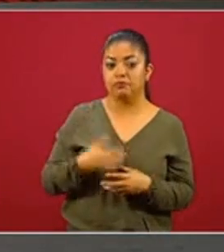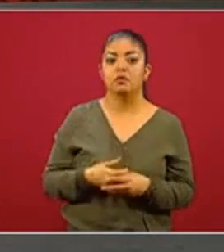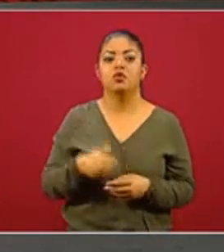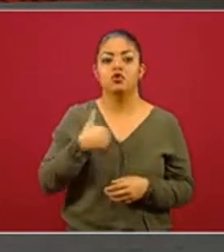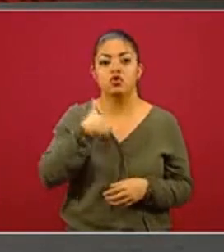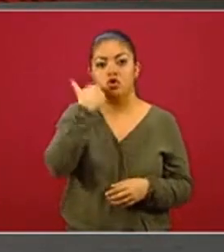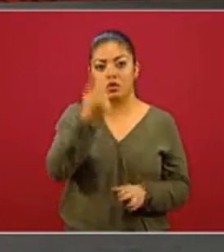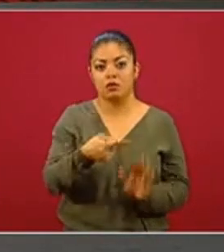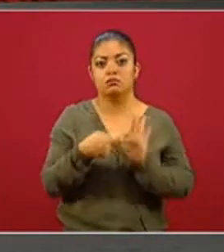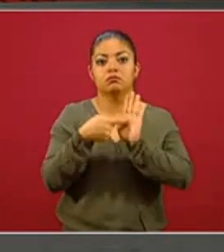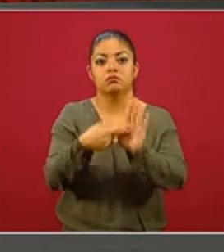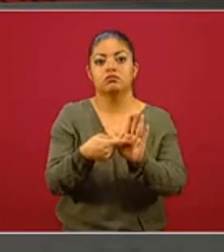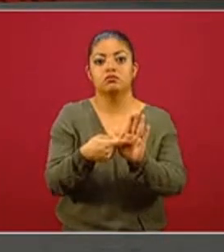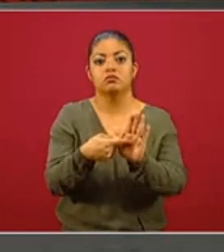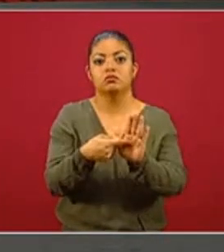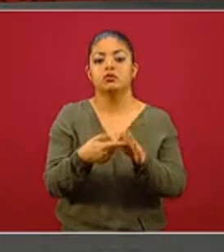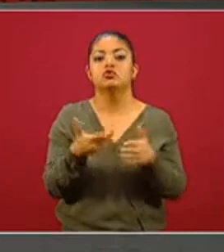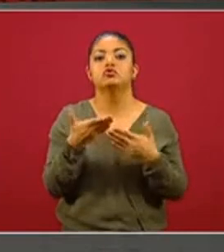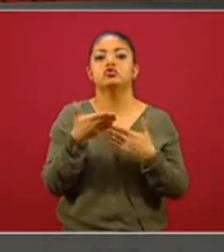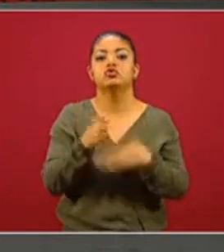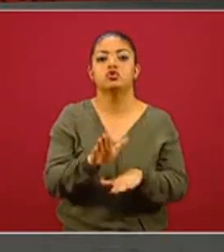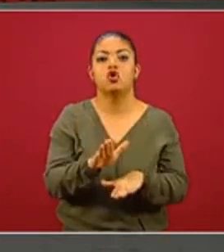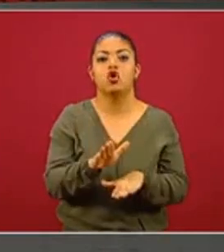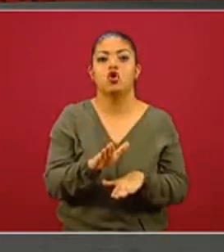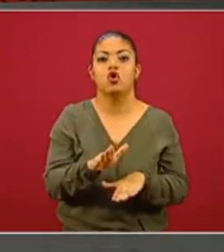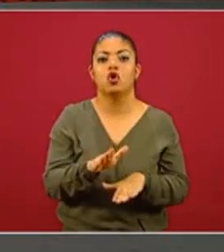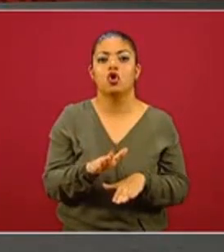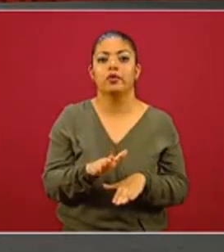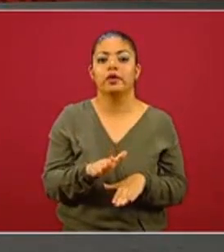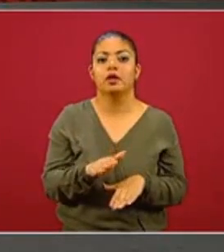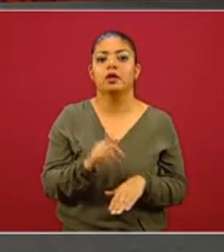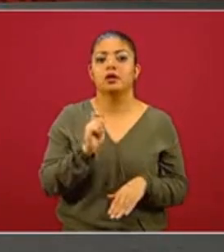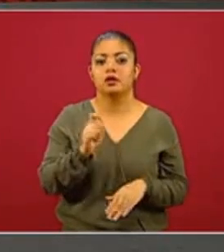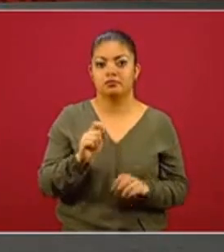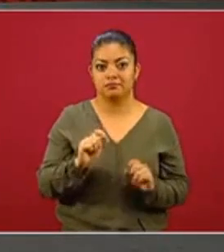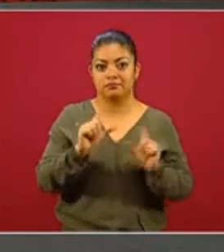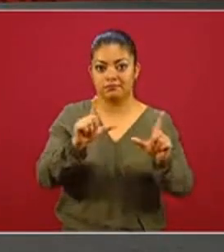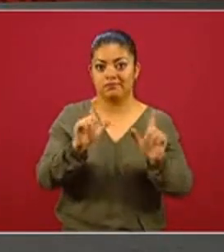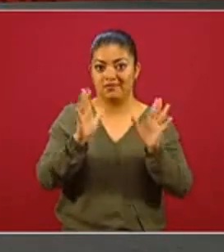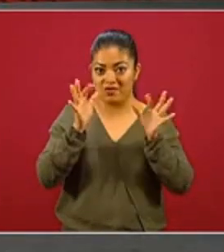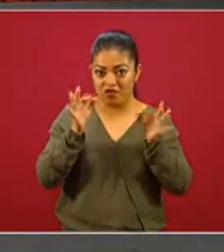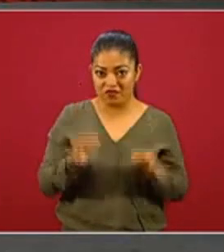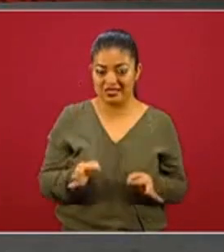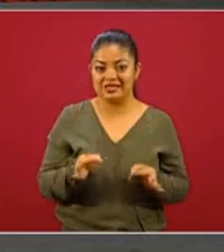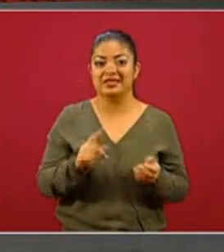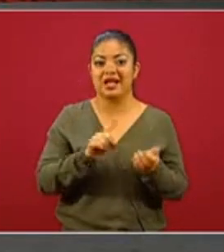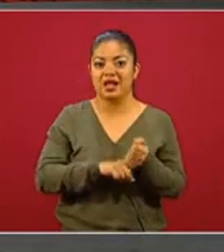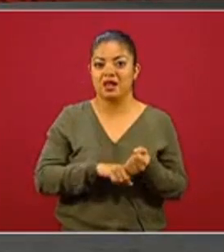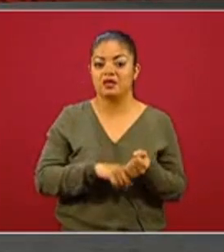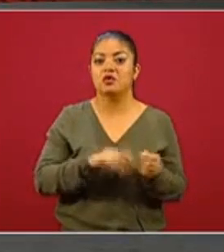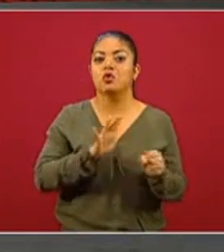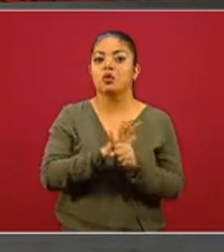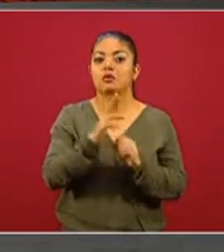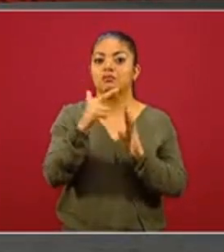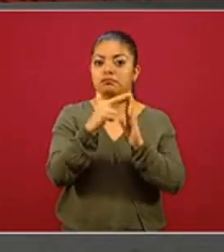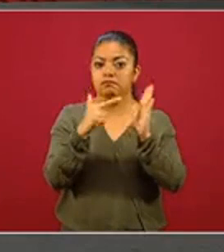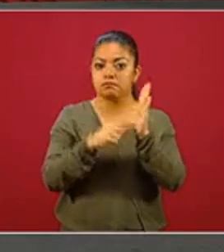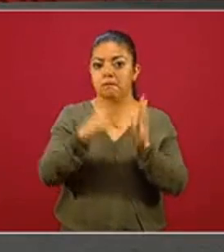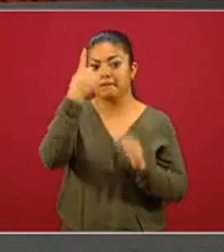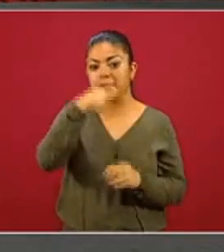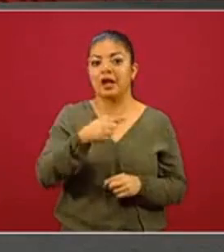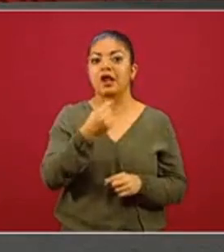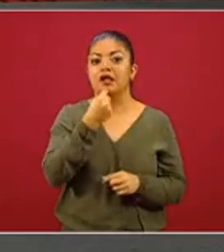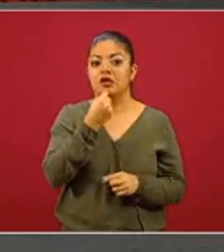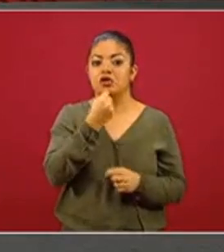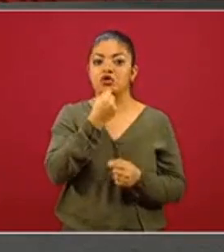presentar lo que corresponde a la presentación oficial de los lineamientos para niños,